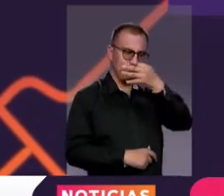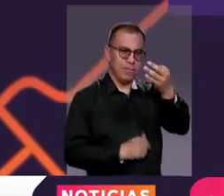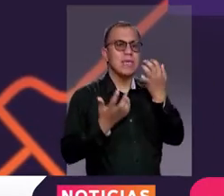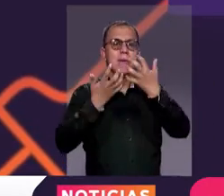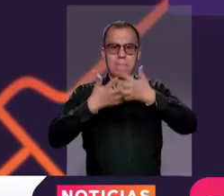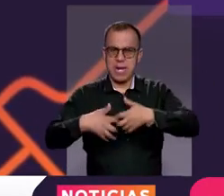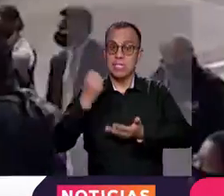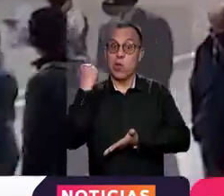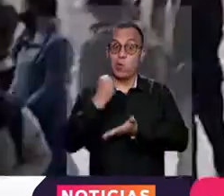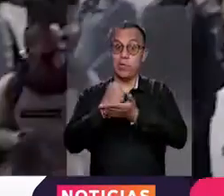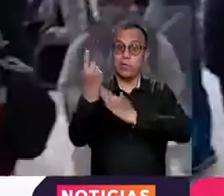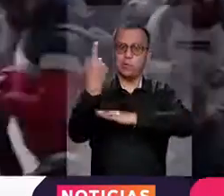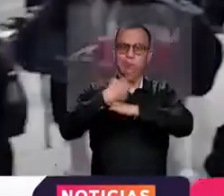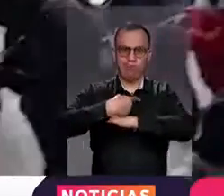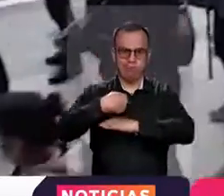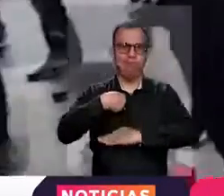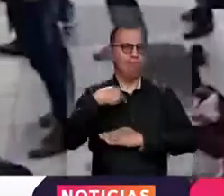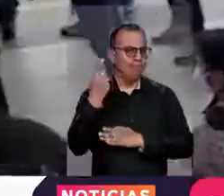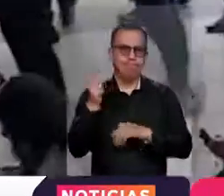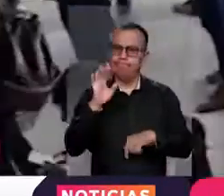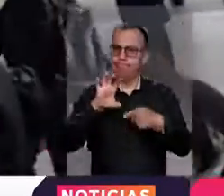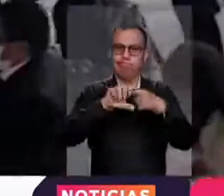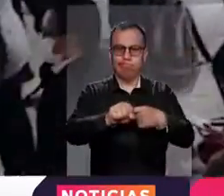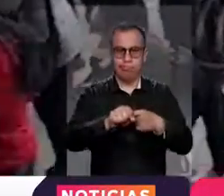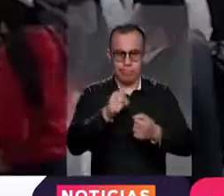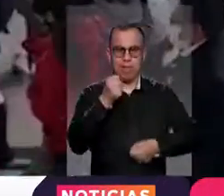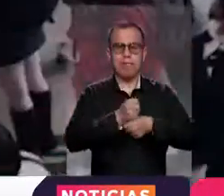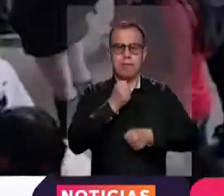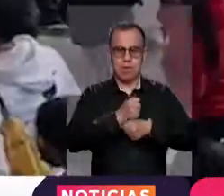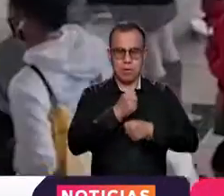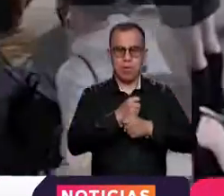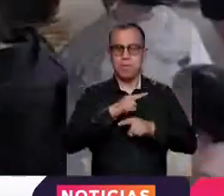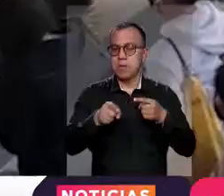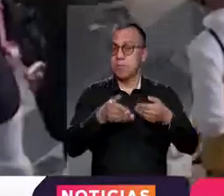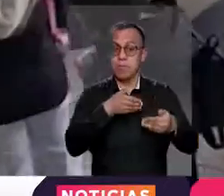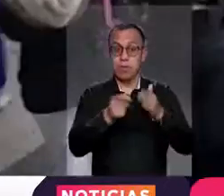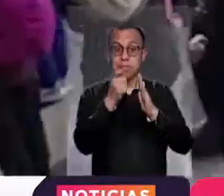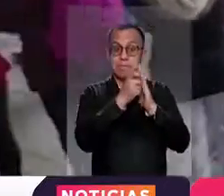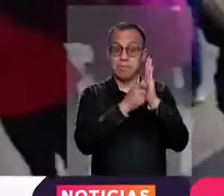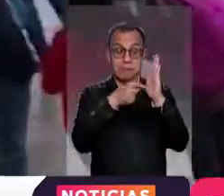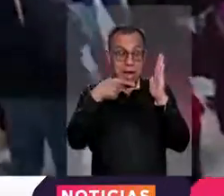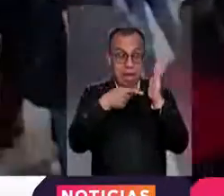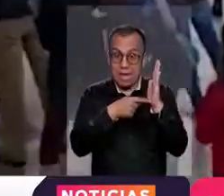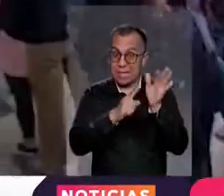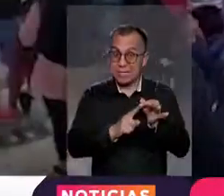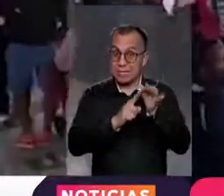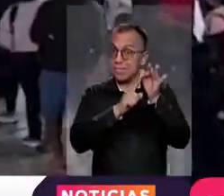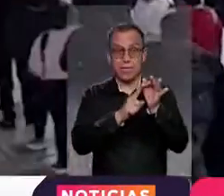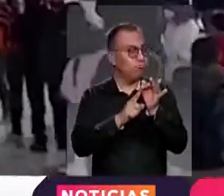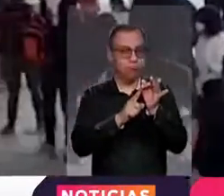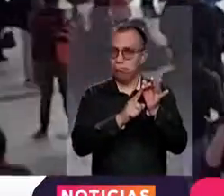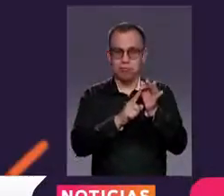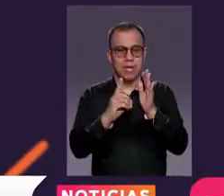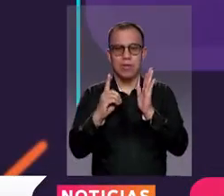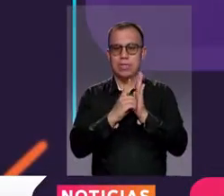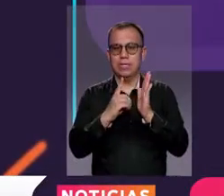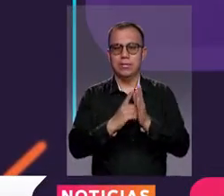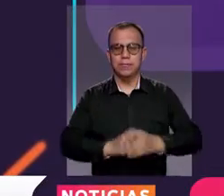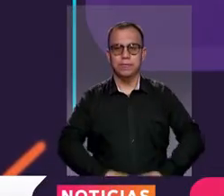denuncias@gobiernobogota.gob.co de personas que manifestaron que fueron citadas a su lugar de trabajo pese a no estar dentro de las excepciones que establece el decreto.